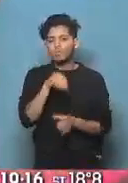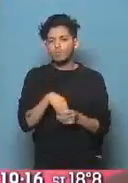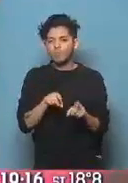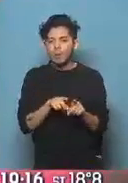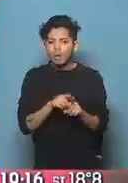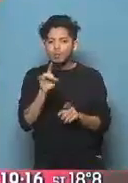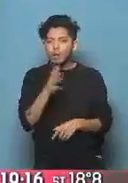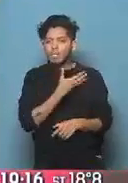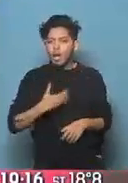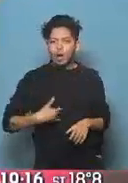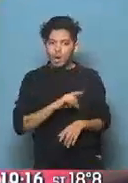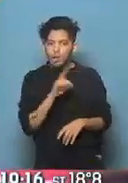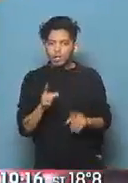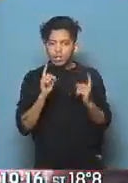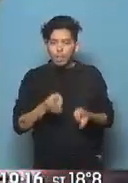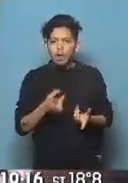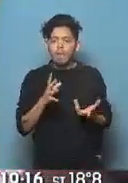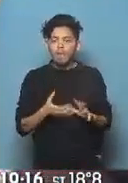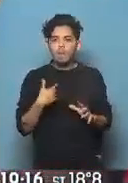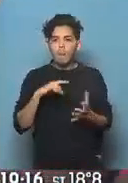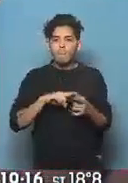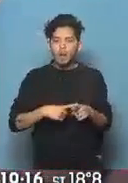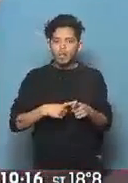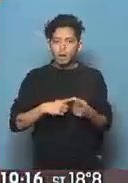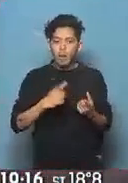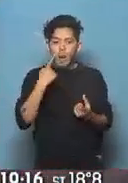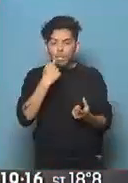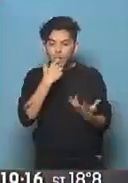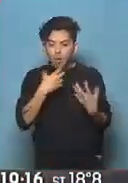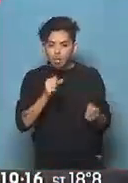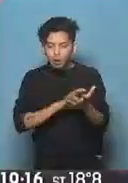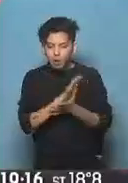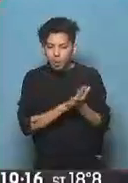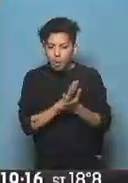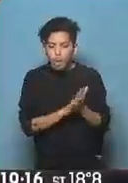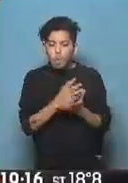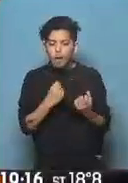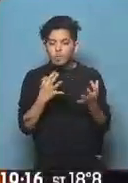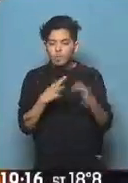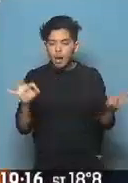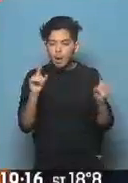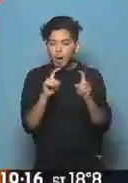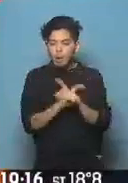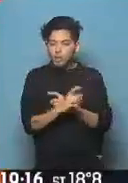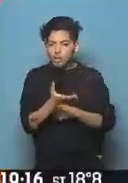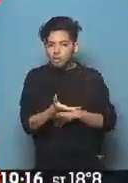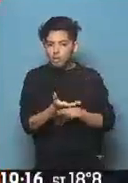gobierno, sino de toda la dirigencia política, a ver si encontramos soluciones para salir de esta crisis que es más fuerte de lo que todos, por lo menos, pronostican.